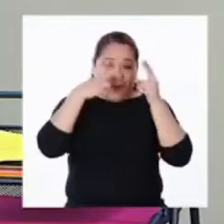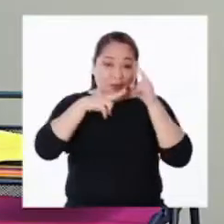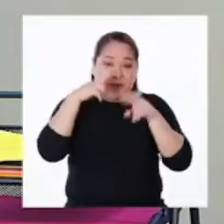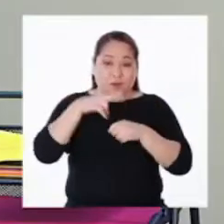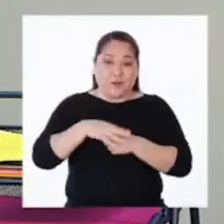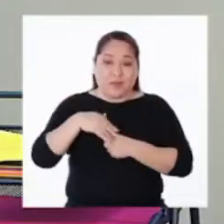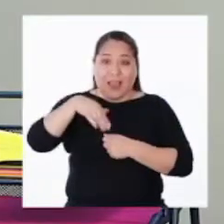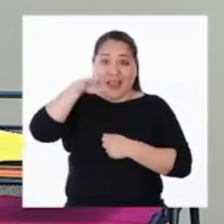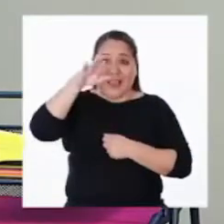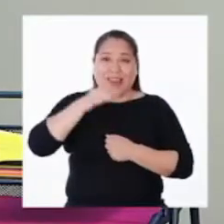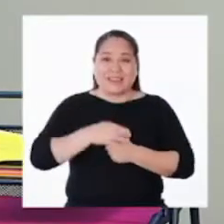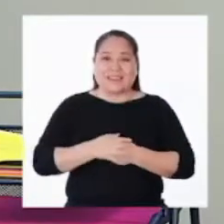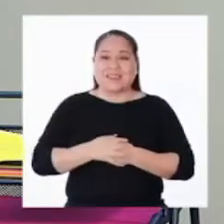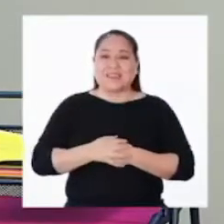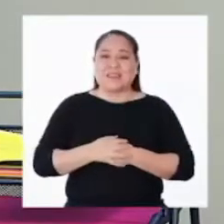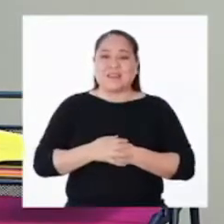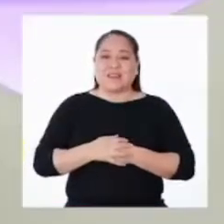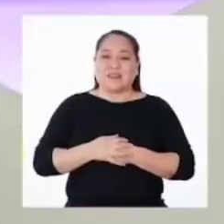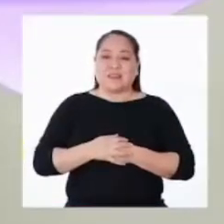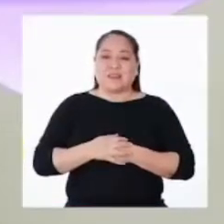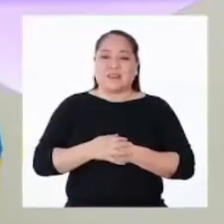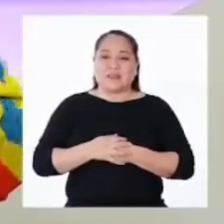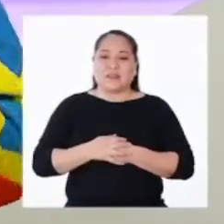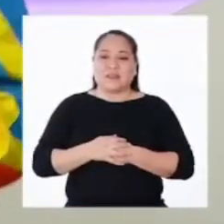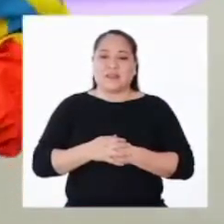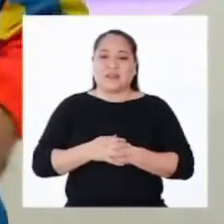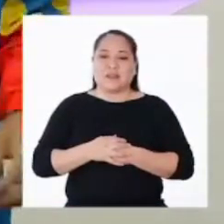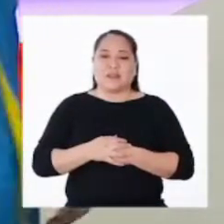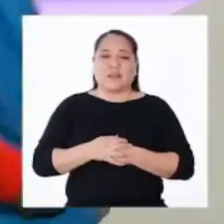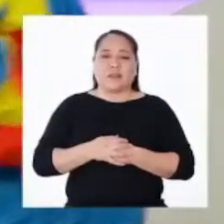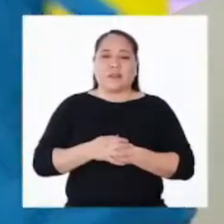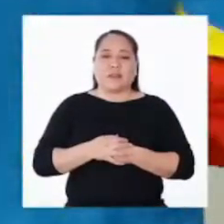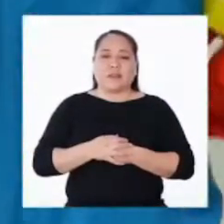Luego nos ocuparemos de él. Anda.